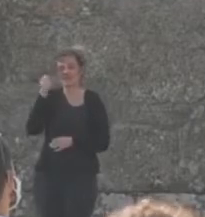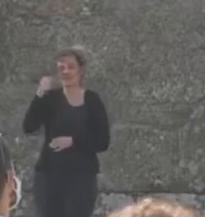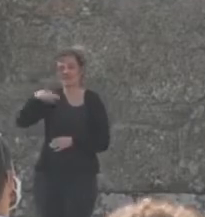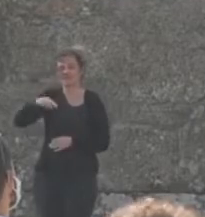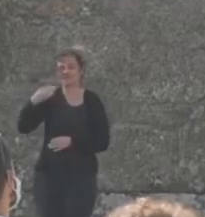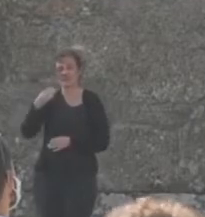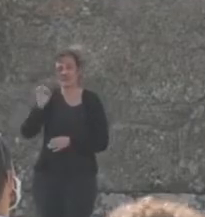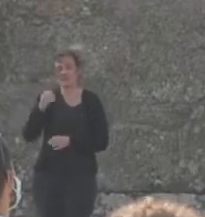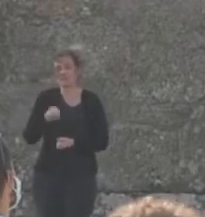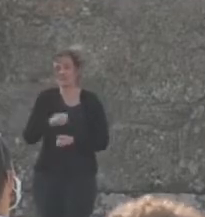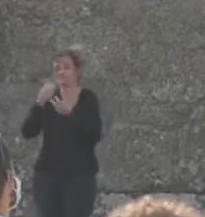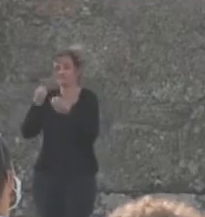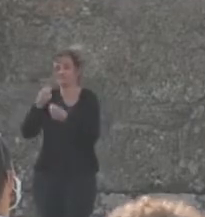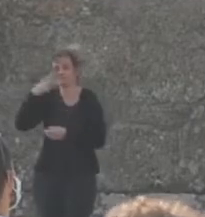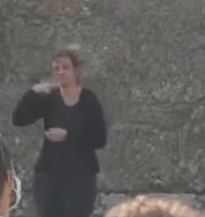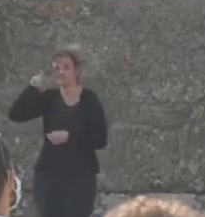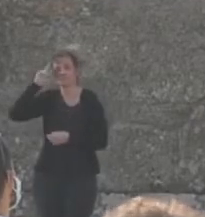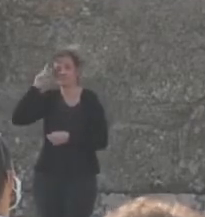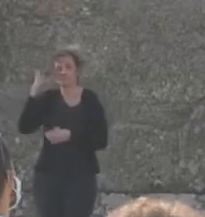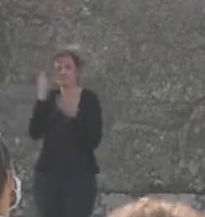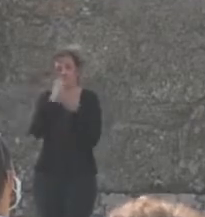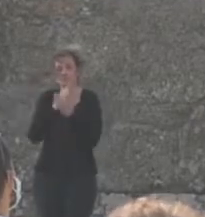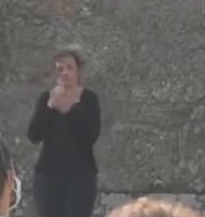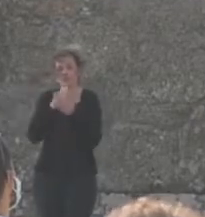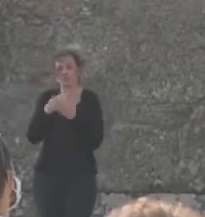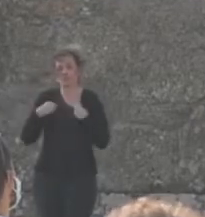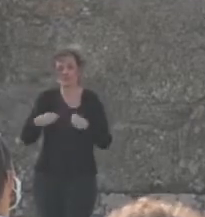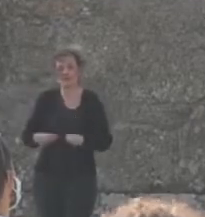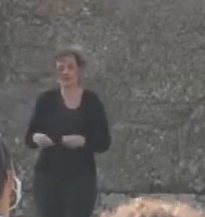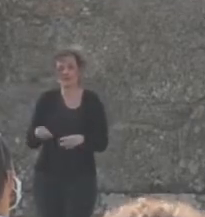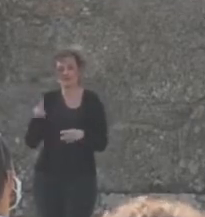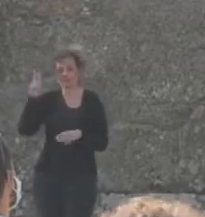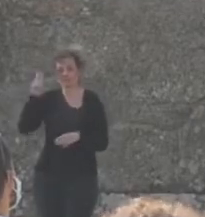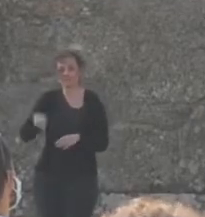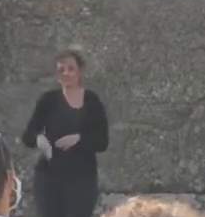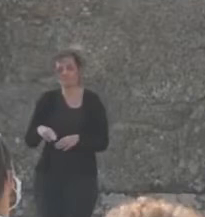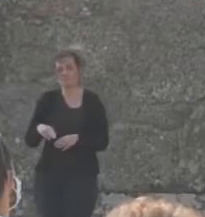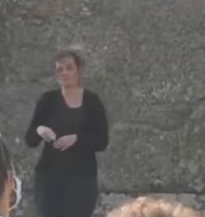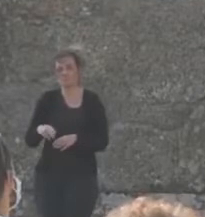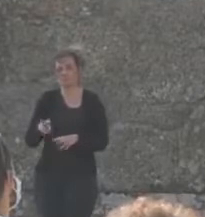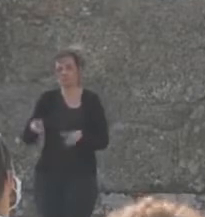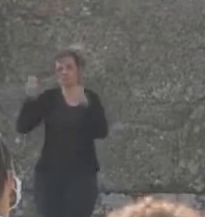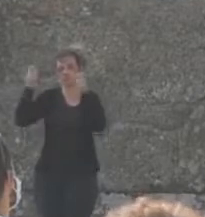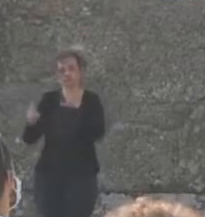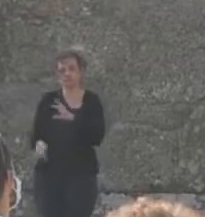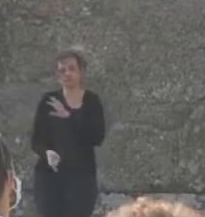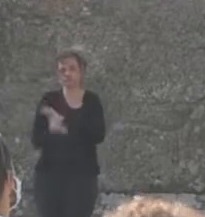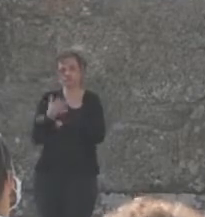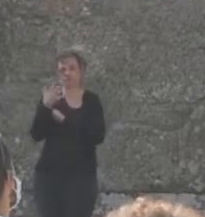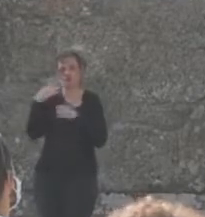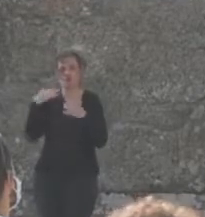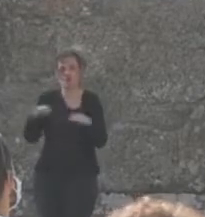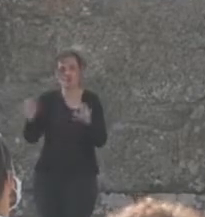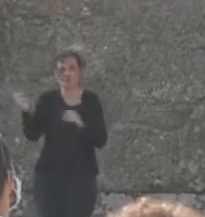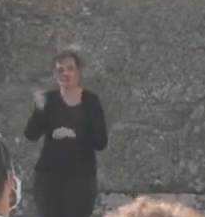os estudantes. E Marín, iso foi algo que foi moi innovador, non era nada